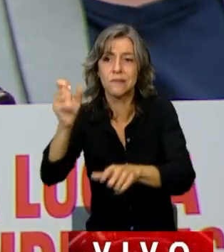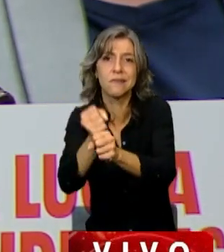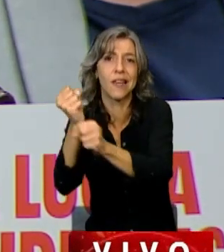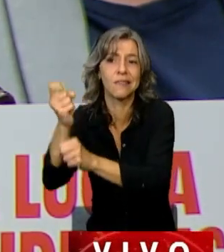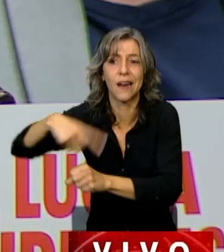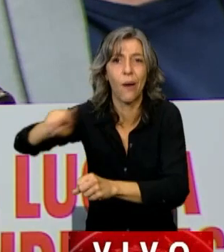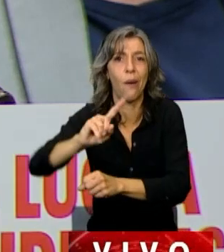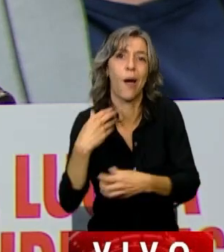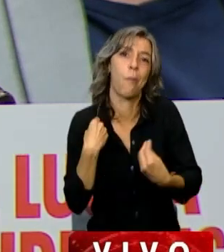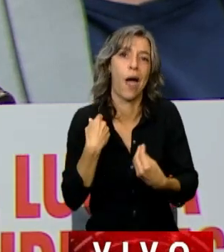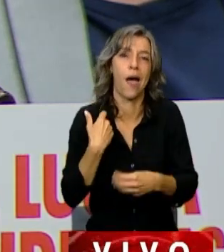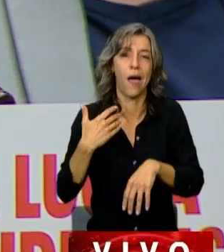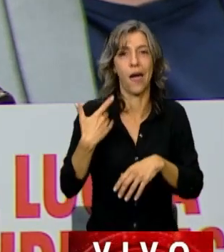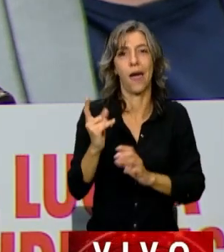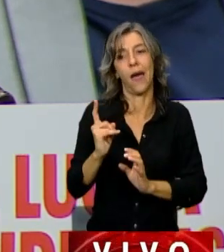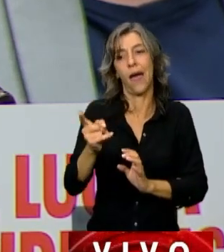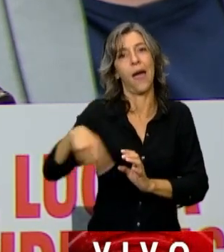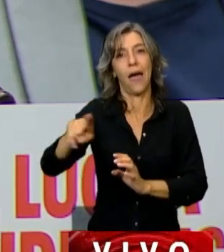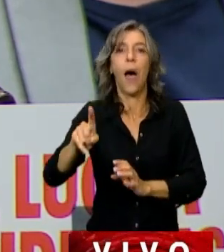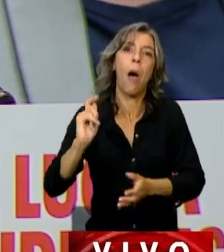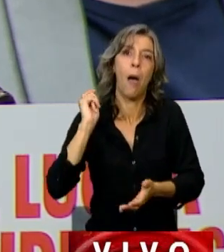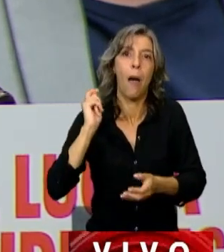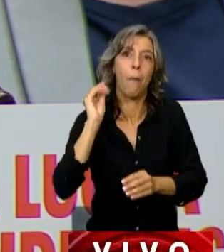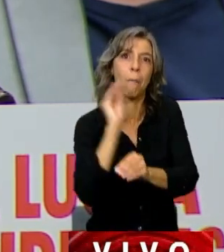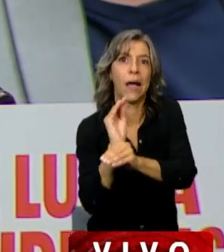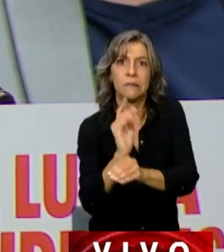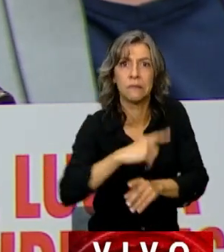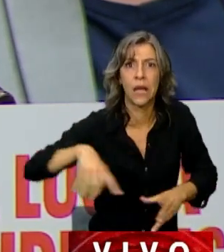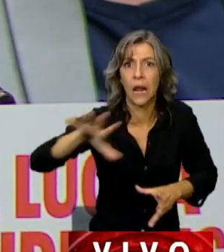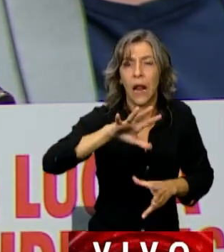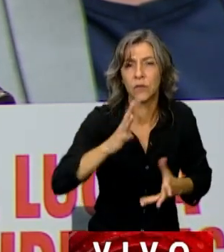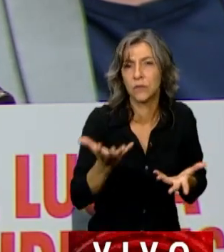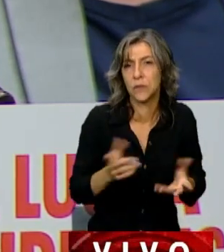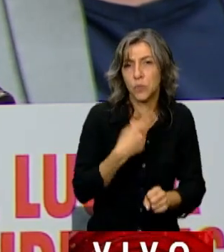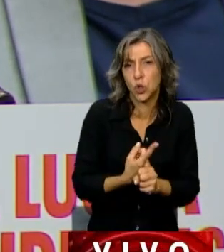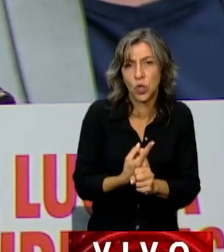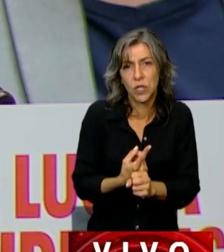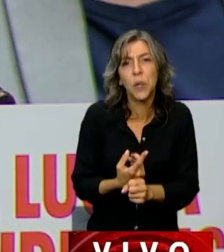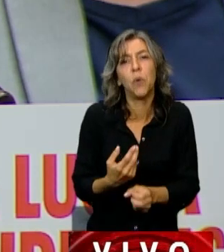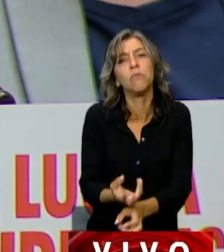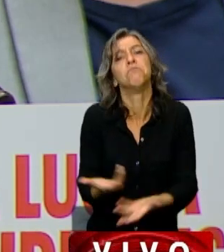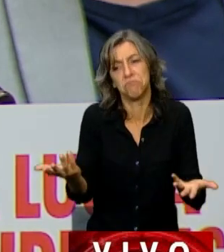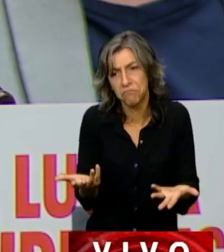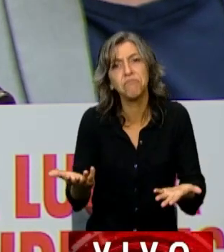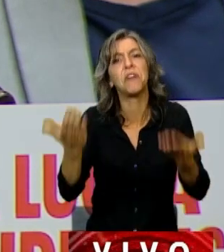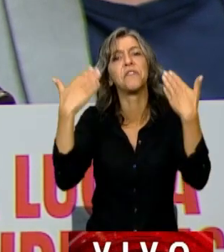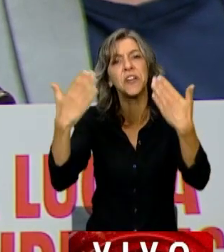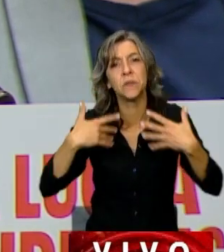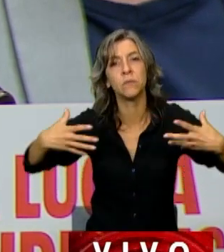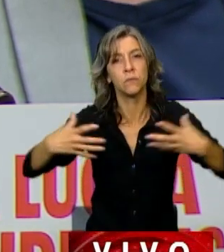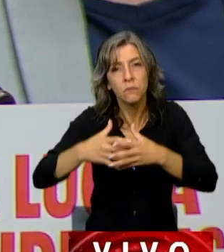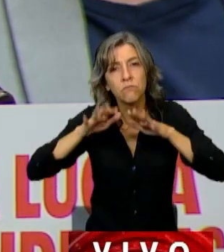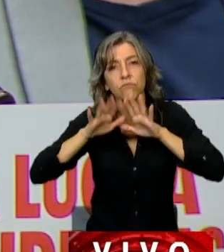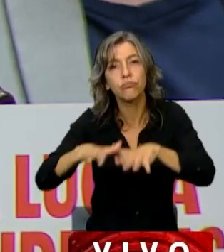siguen saqueando a nuestro país. Viva la lucha de los residentes y concurrentes. Creo que por la heroica